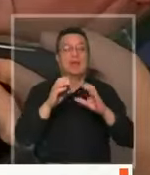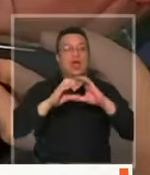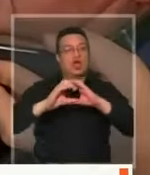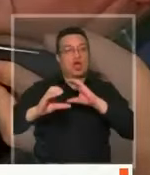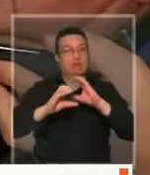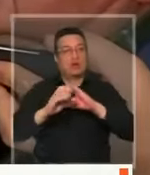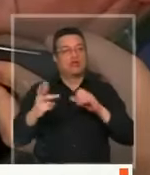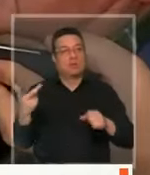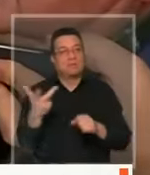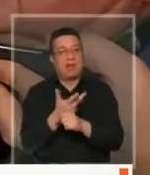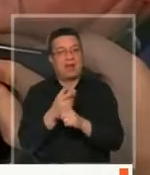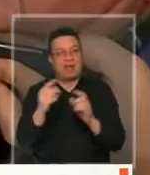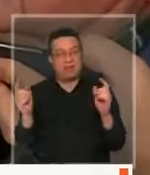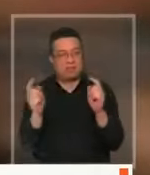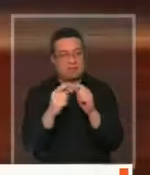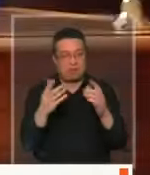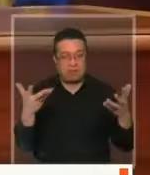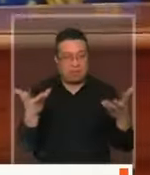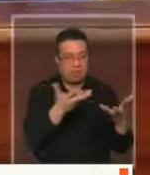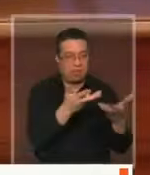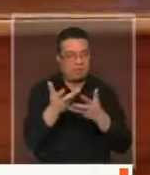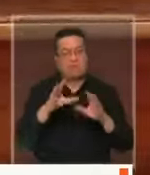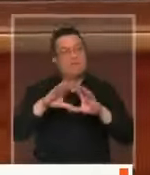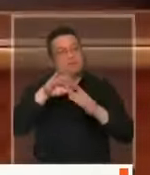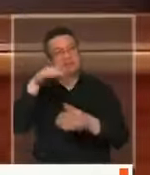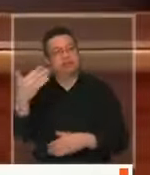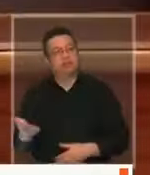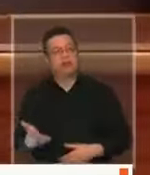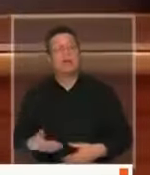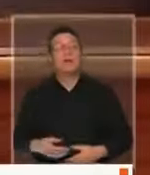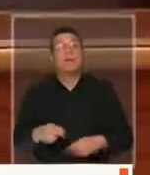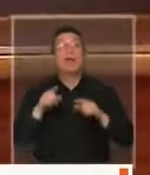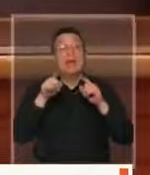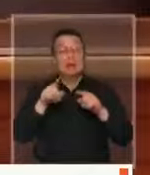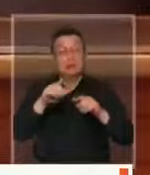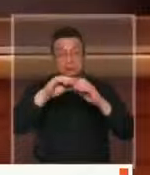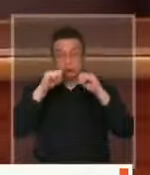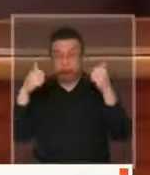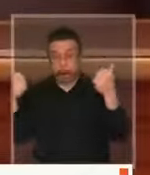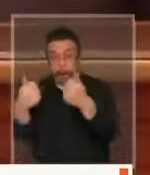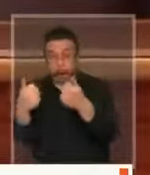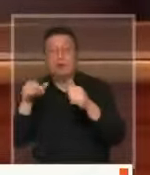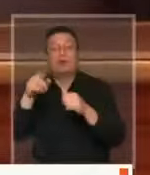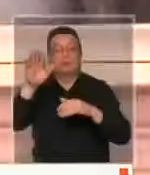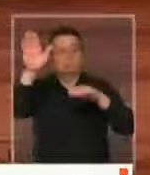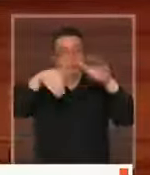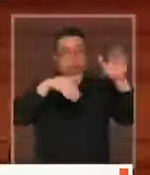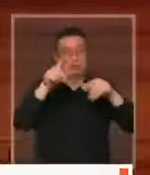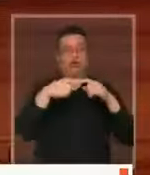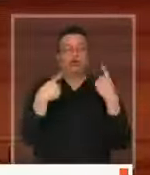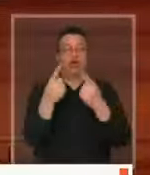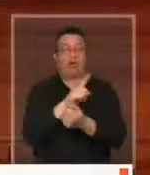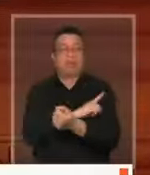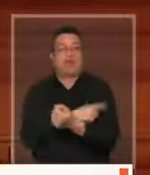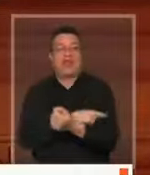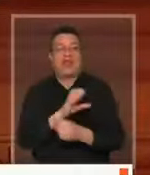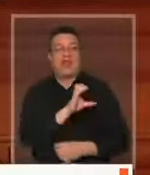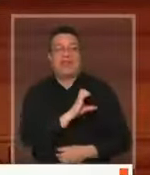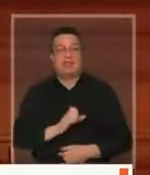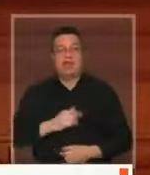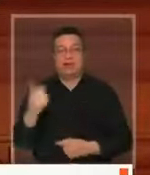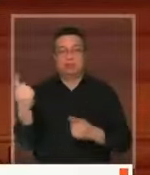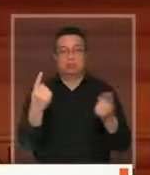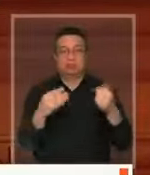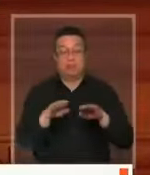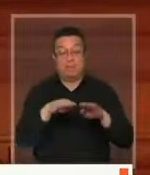impropias e inidóneas, ese sistema va a fracasar. Por lo mismo, el Pleno convocará a todos los poderes del Estado a una mesa de trabajo